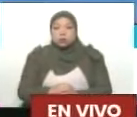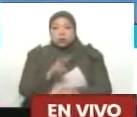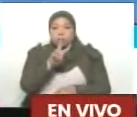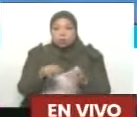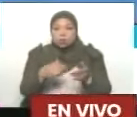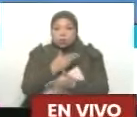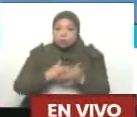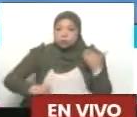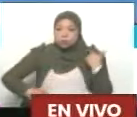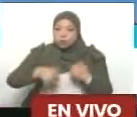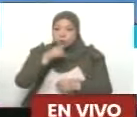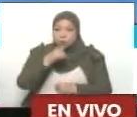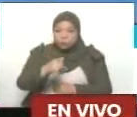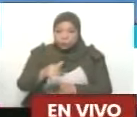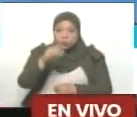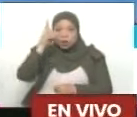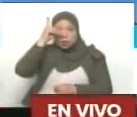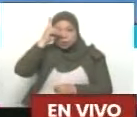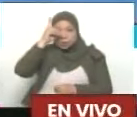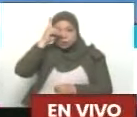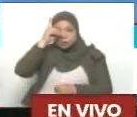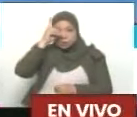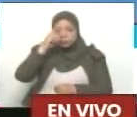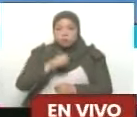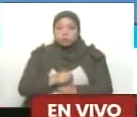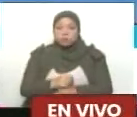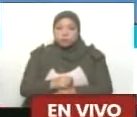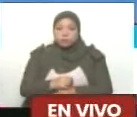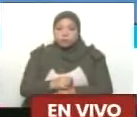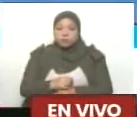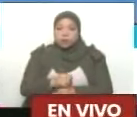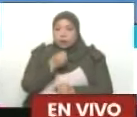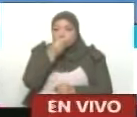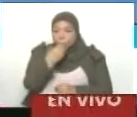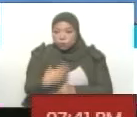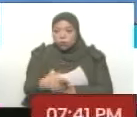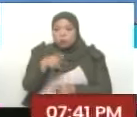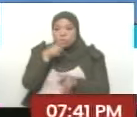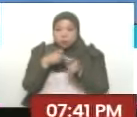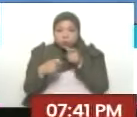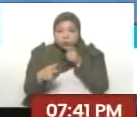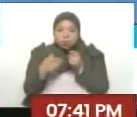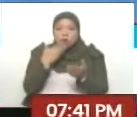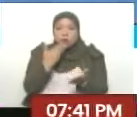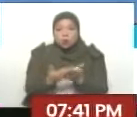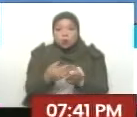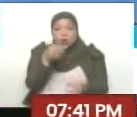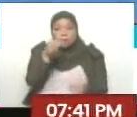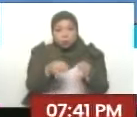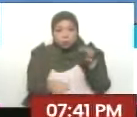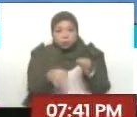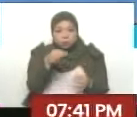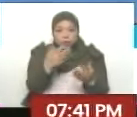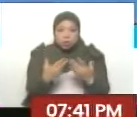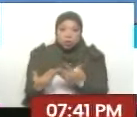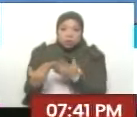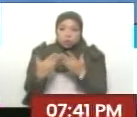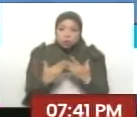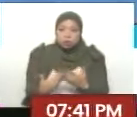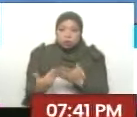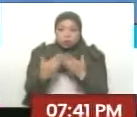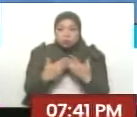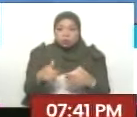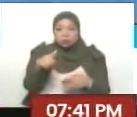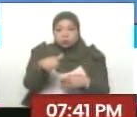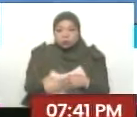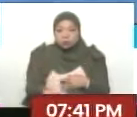vicepresidenta ejecutiva, Delcy Rodríguez, que es una buena jurisconsulta, una buena abogada, estudiada aquí